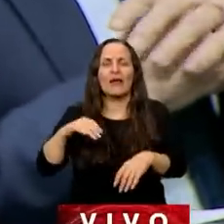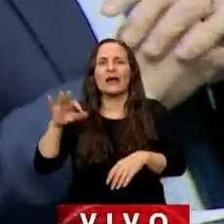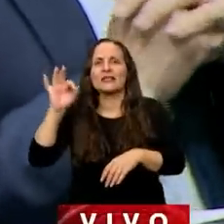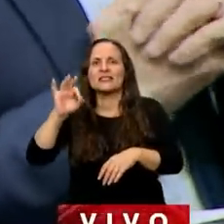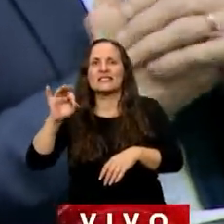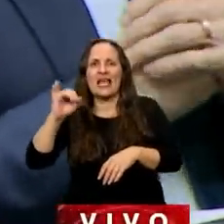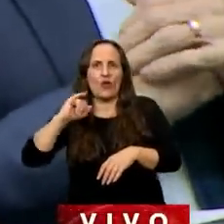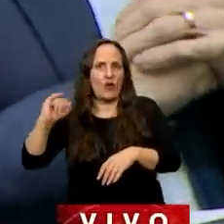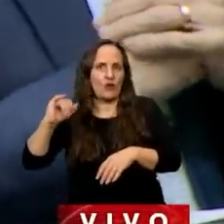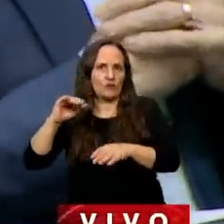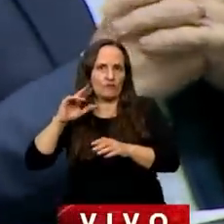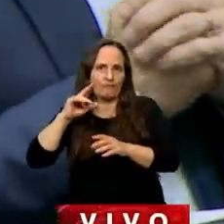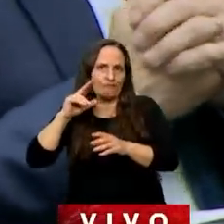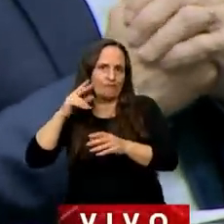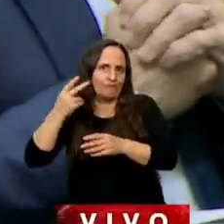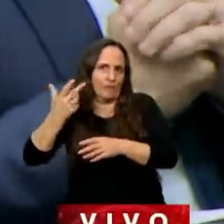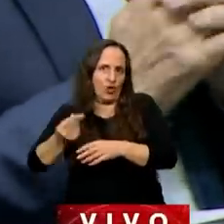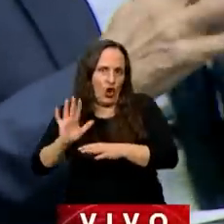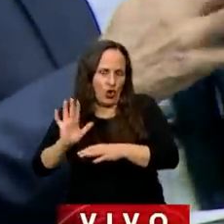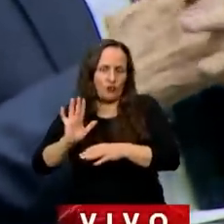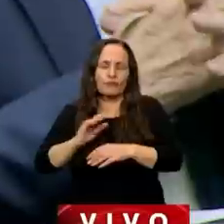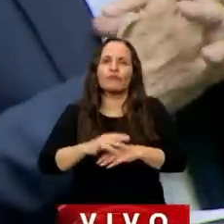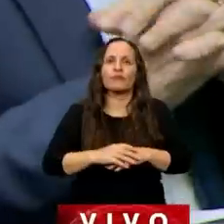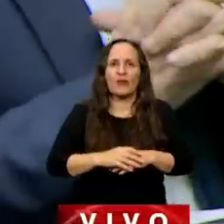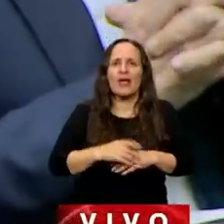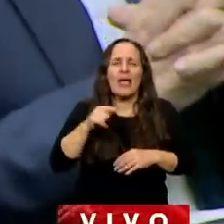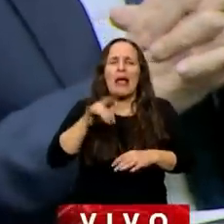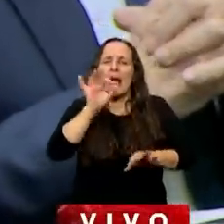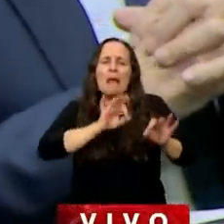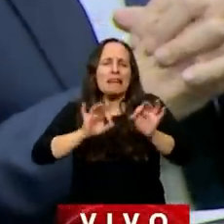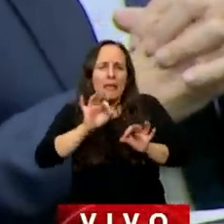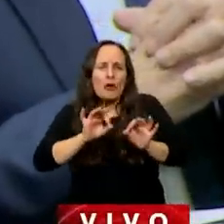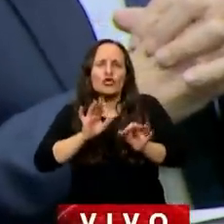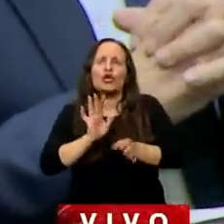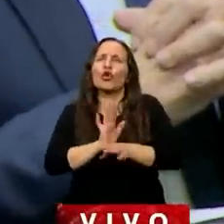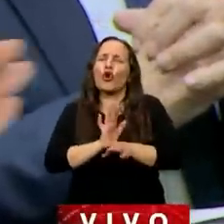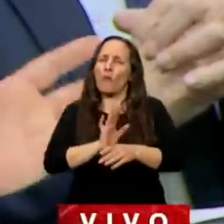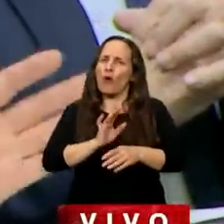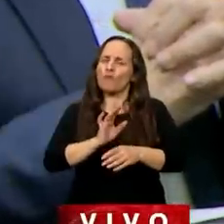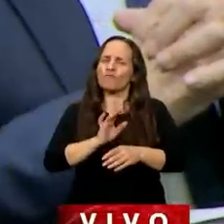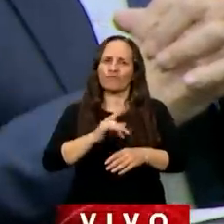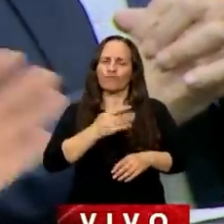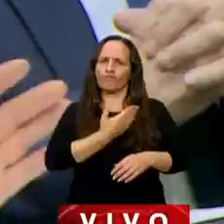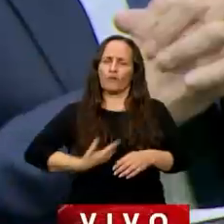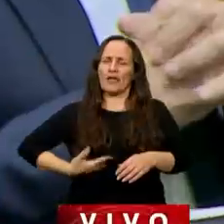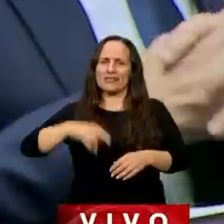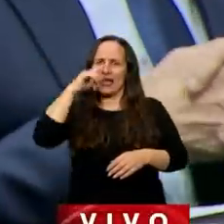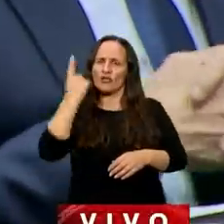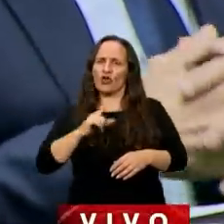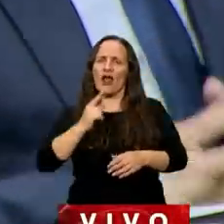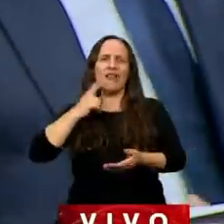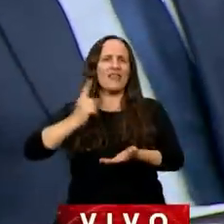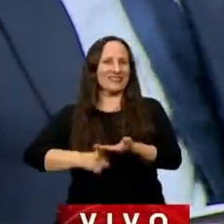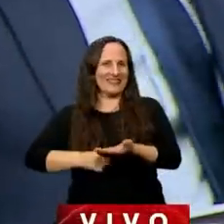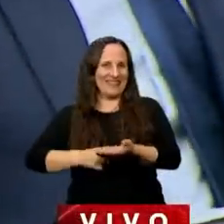negativos. Este proyecto importa una voluntad, una política del Estado Nacional que decidieron otros pares antes que